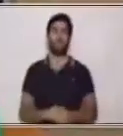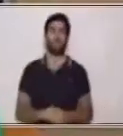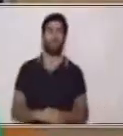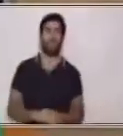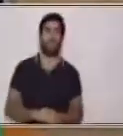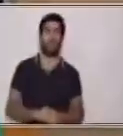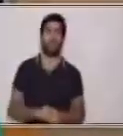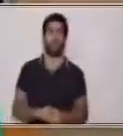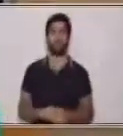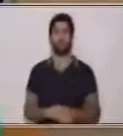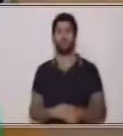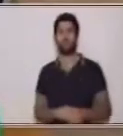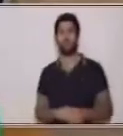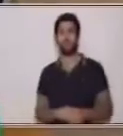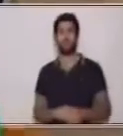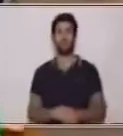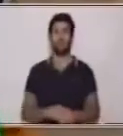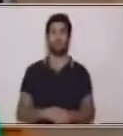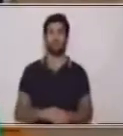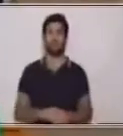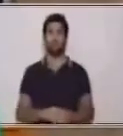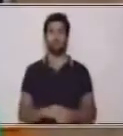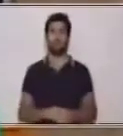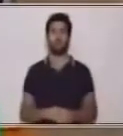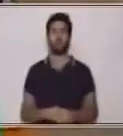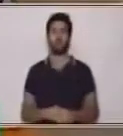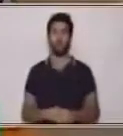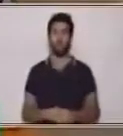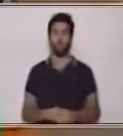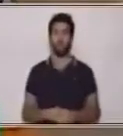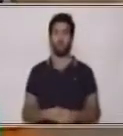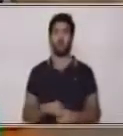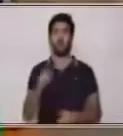das vuelta y el siguiente borde.